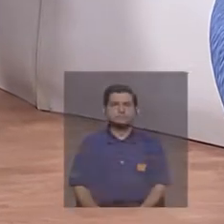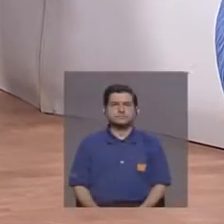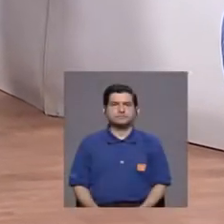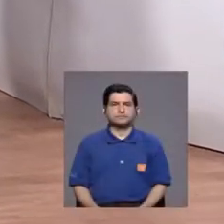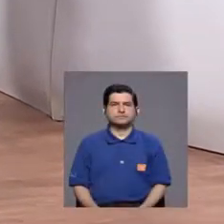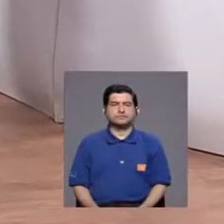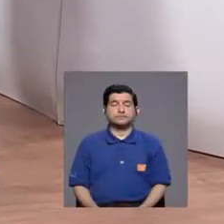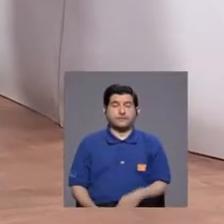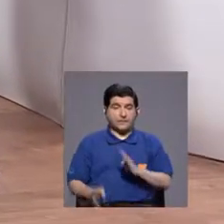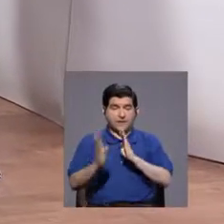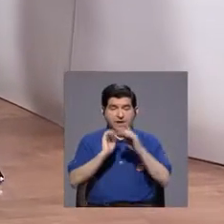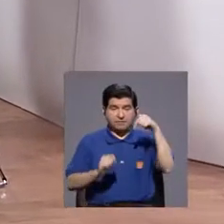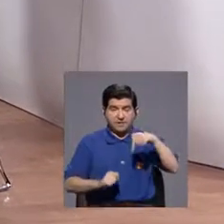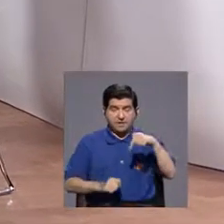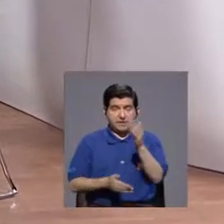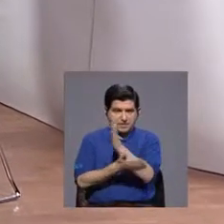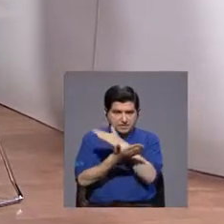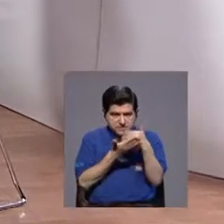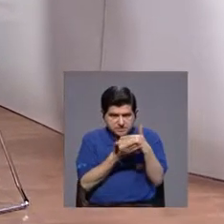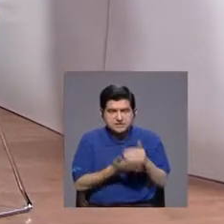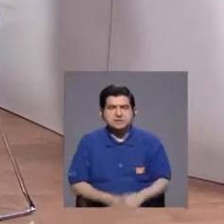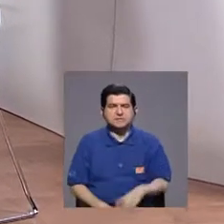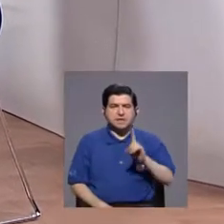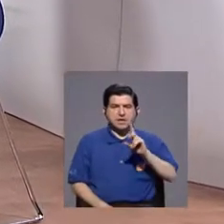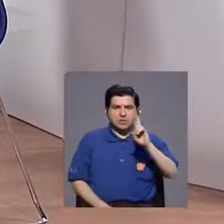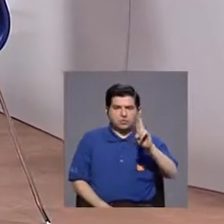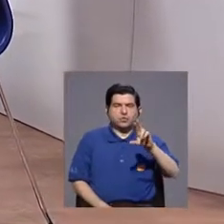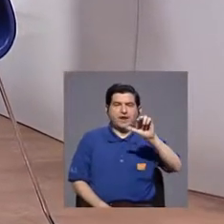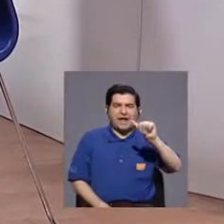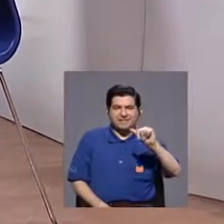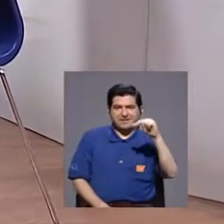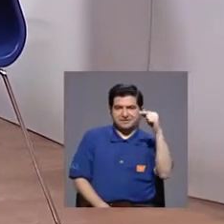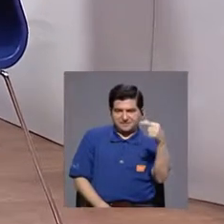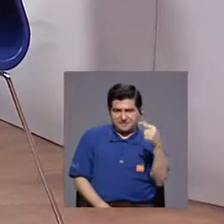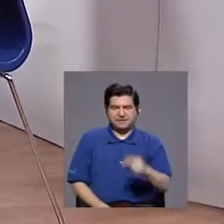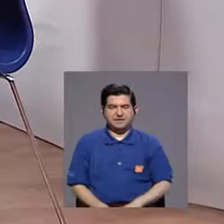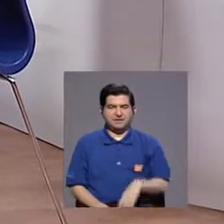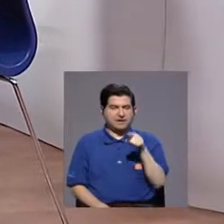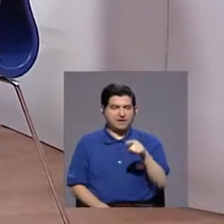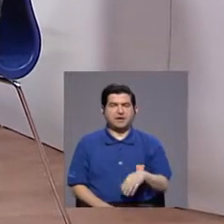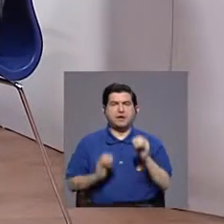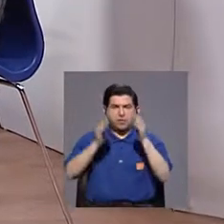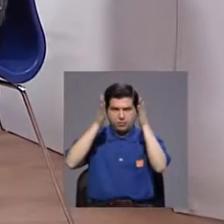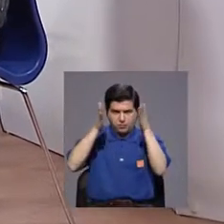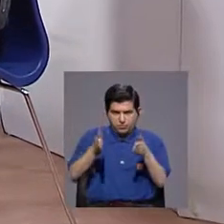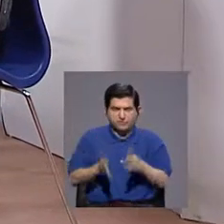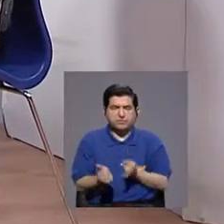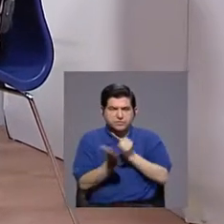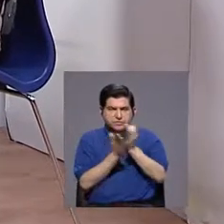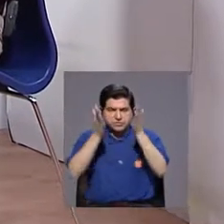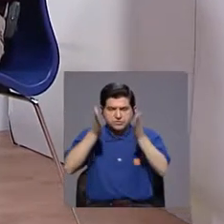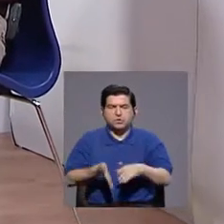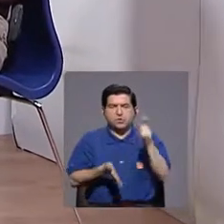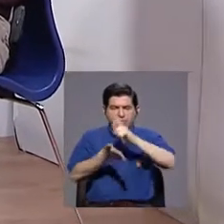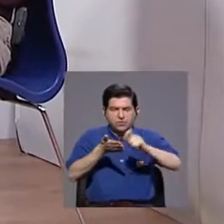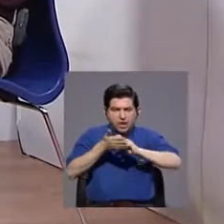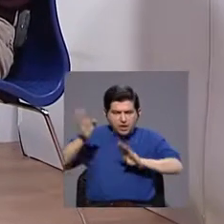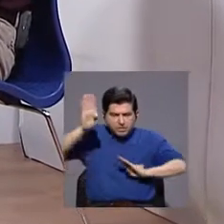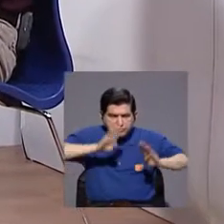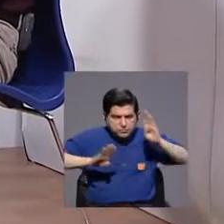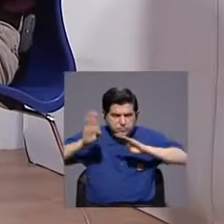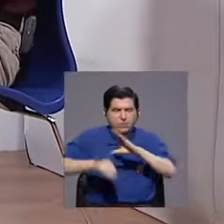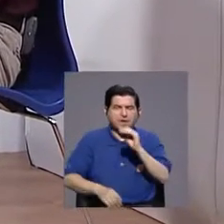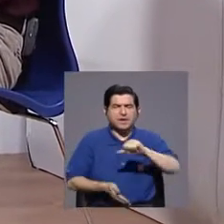estamos conversando en este segmento con el doctor andrés gatica quien es profesor e investigador de la escuela biología